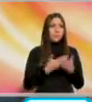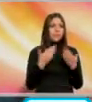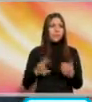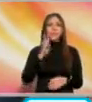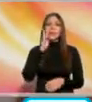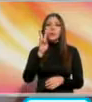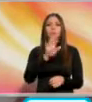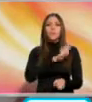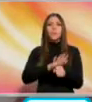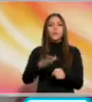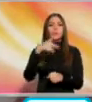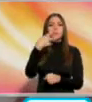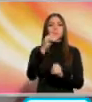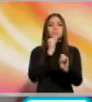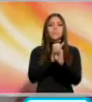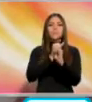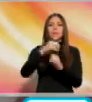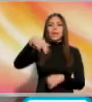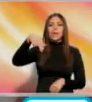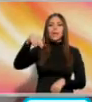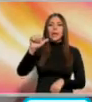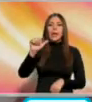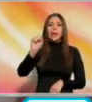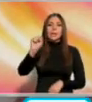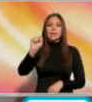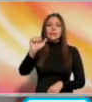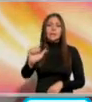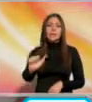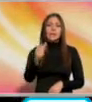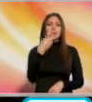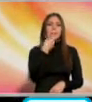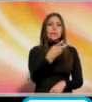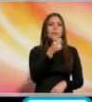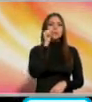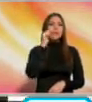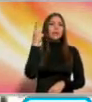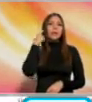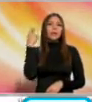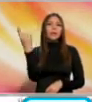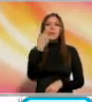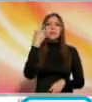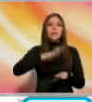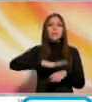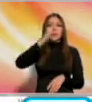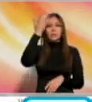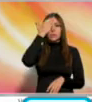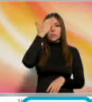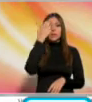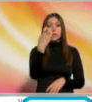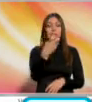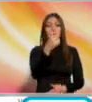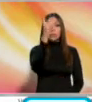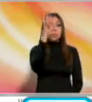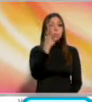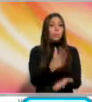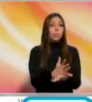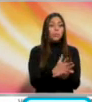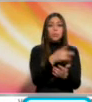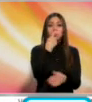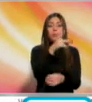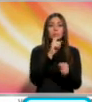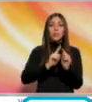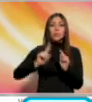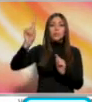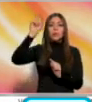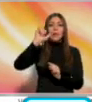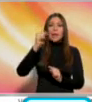Vamos al sitio de la NASA primero. Sí. El sitio de la NASA, bueno, pues nada, por supuesto es el más sonado, más célebre, que no es la única agencia espacial. Sí. Claro que no. Hay muchos